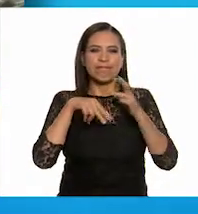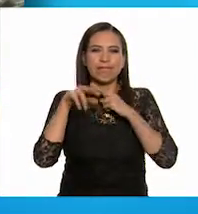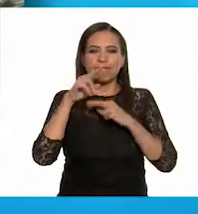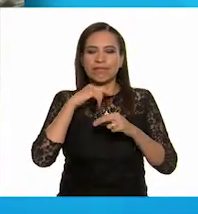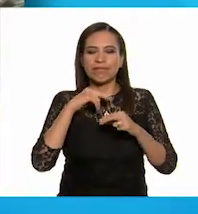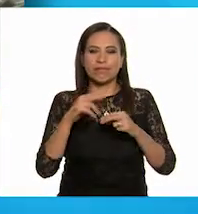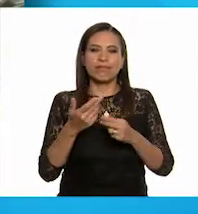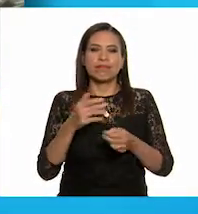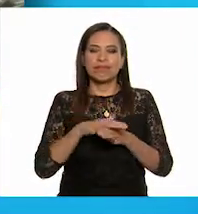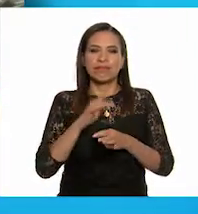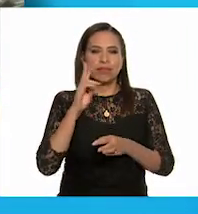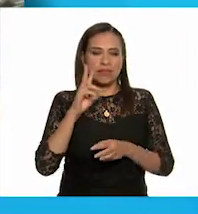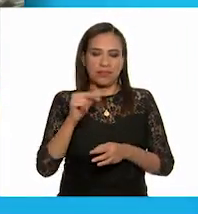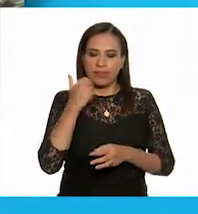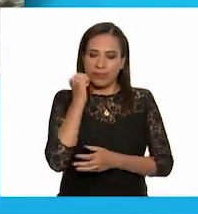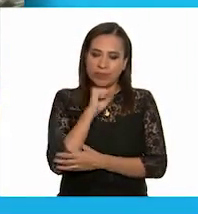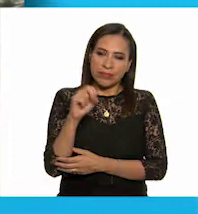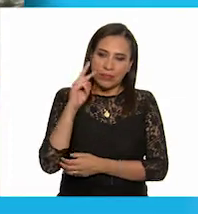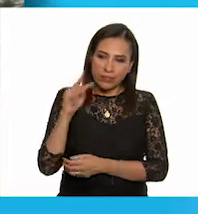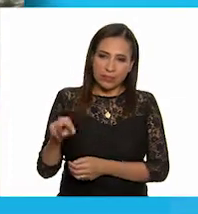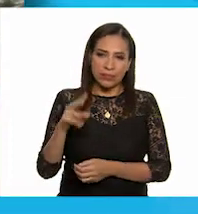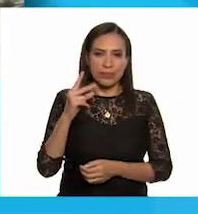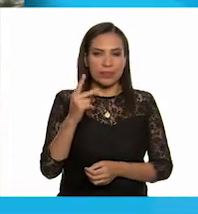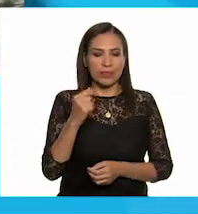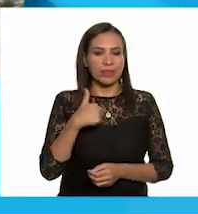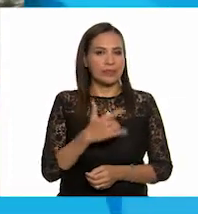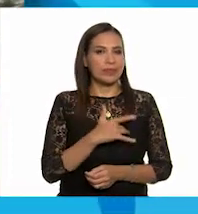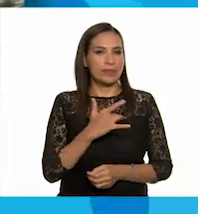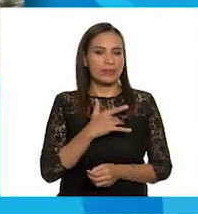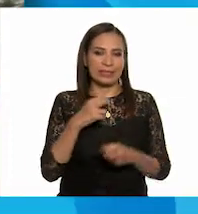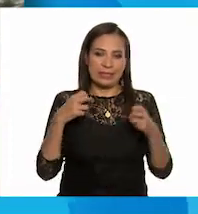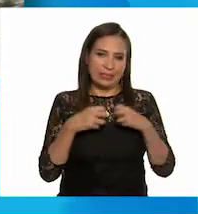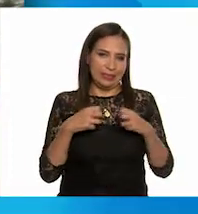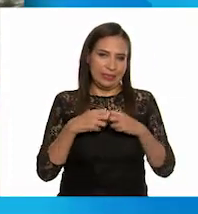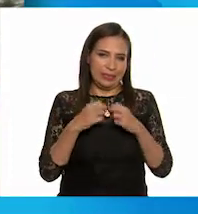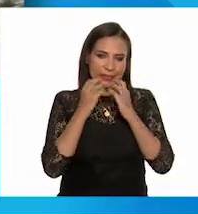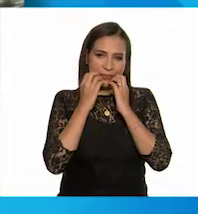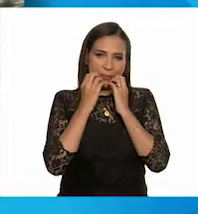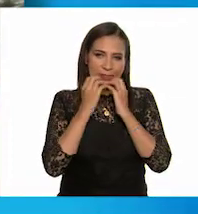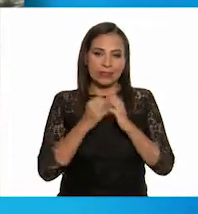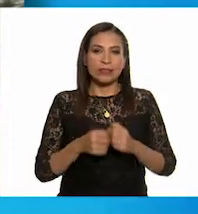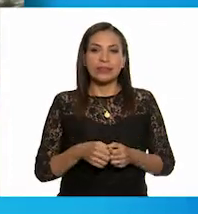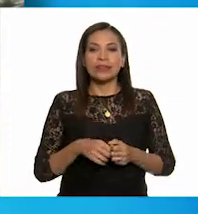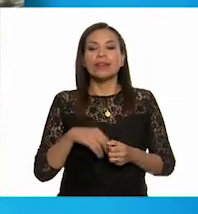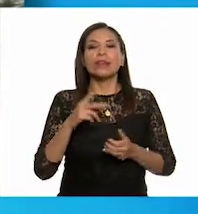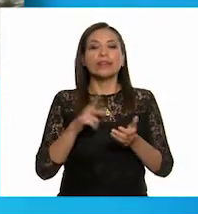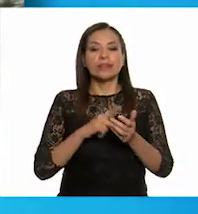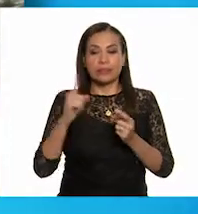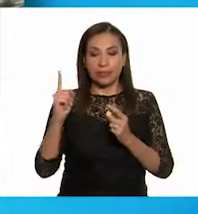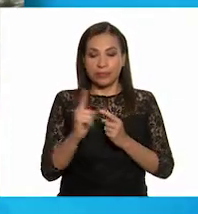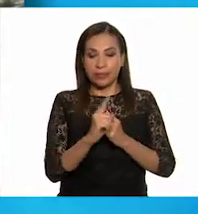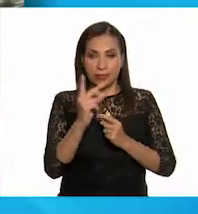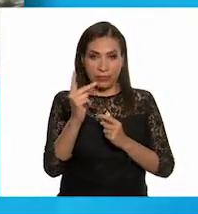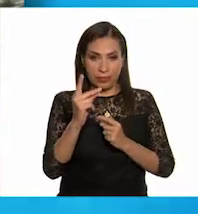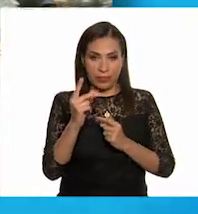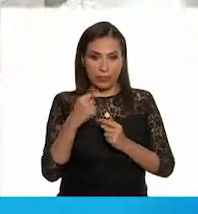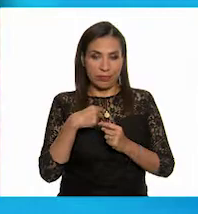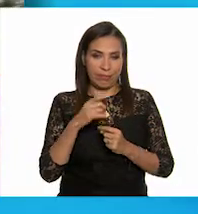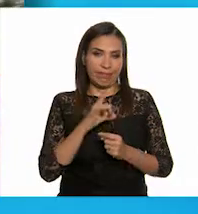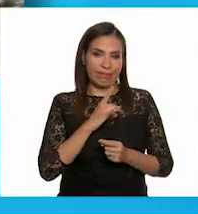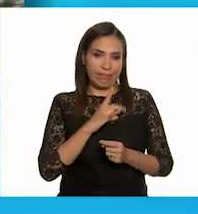No dejaba de voltear a ver al perro. Me sentía como nervioso y cada vez que pasaba alrededor